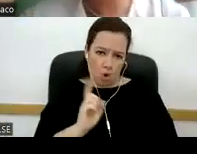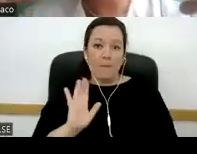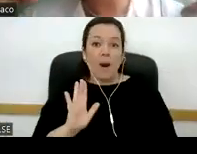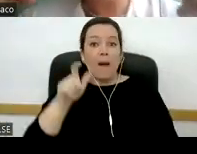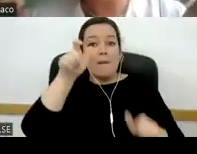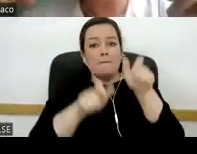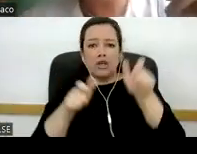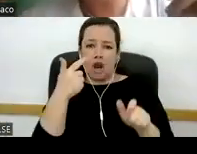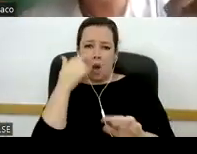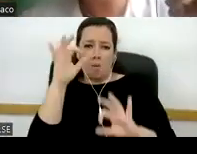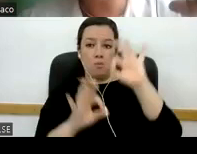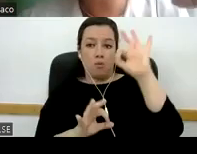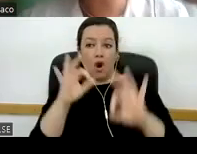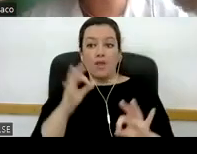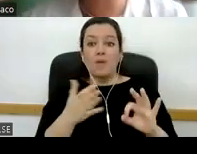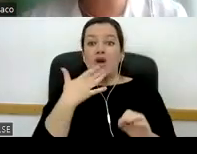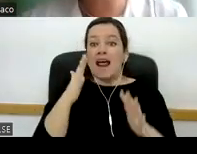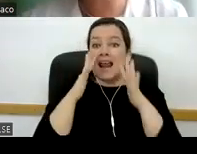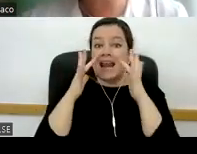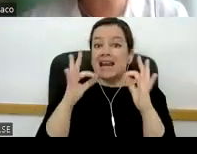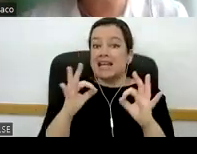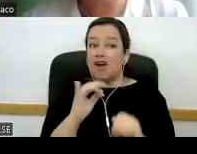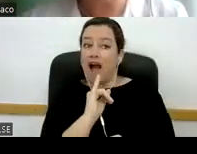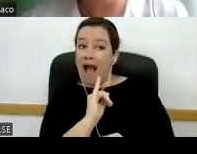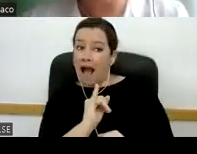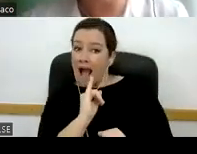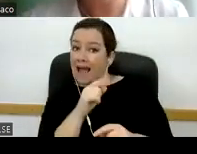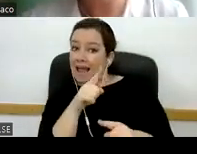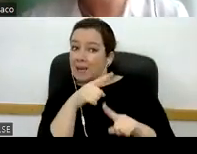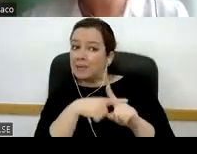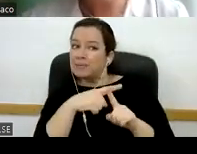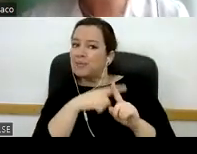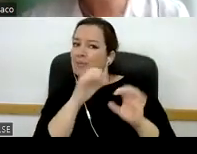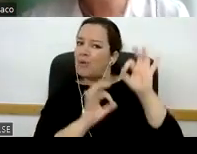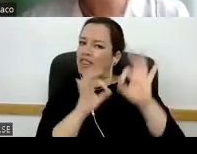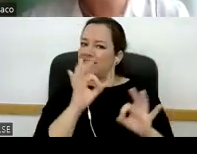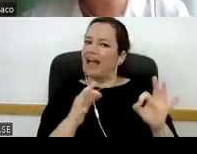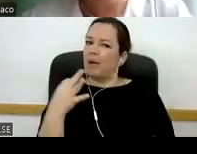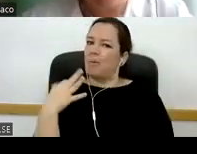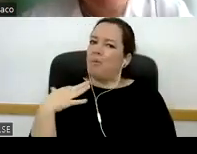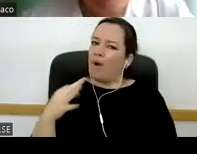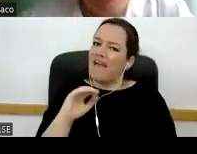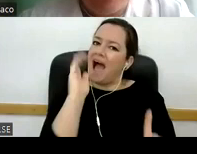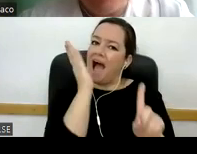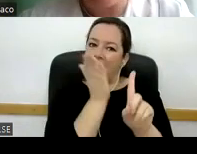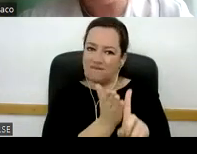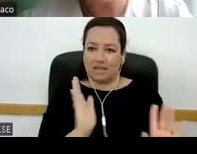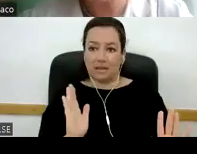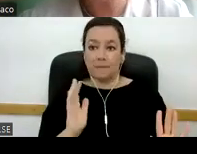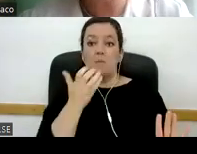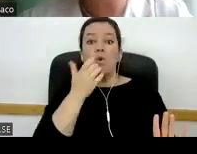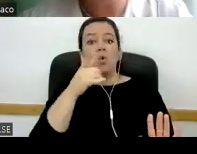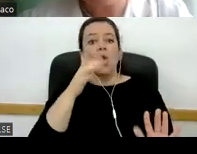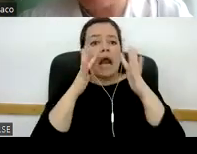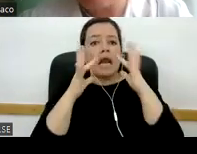sí que vemos que a mayor riesgo cardiovascular es mucho más probable que te suceda una cosa. Pero aunque tuviéramos un